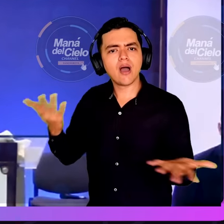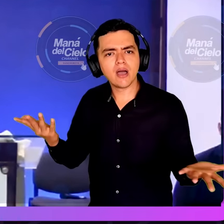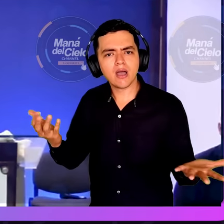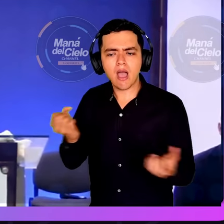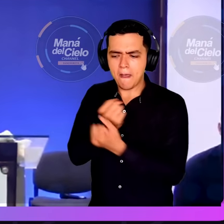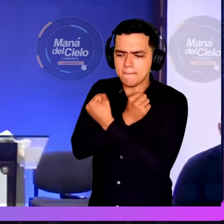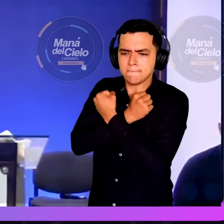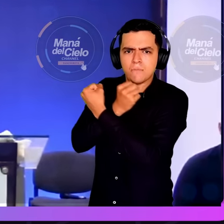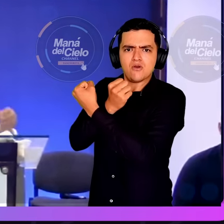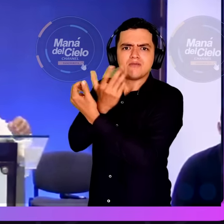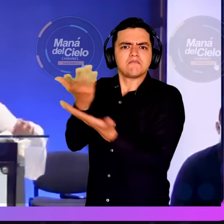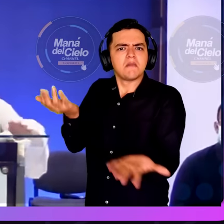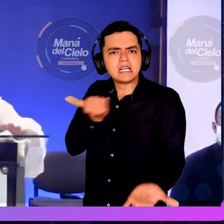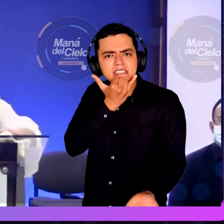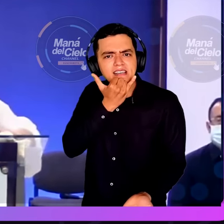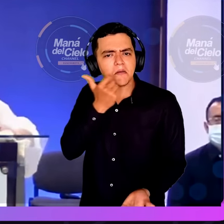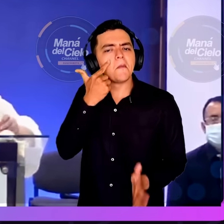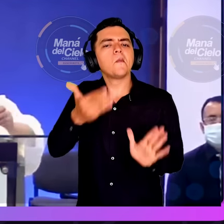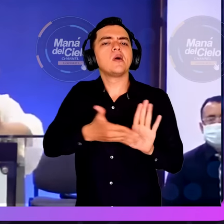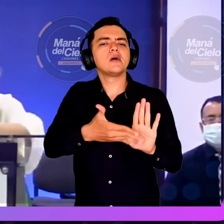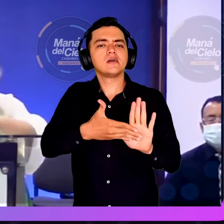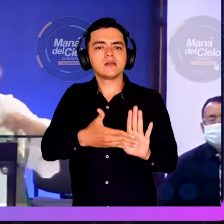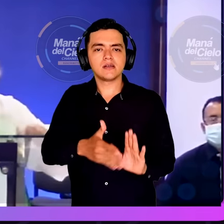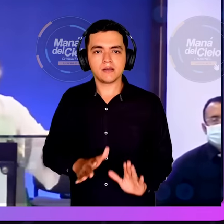Estén de pies, por favor, hermanos, estén de pies.